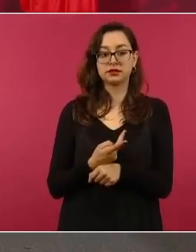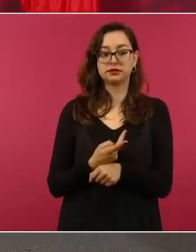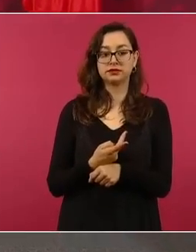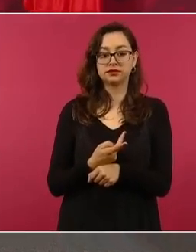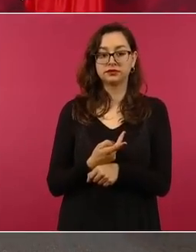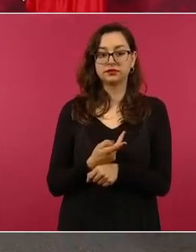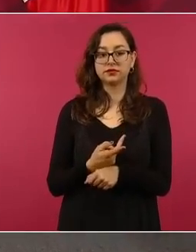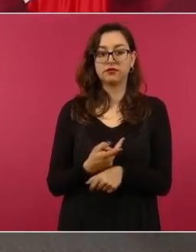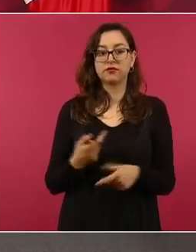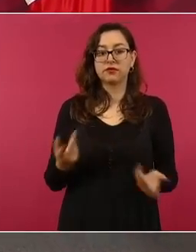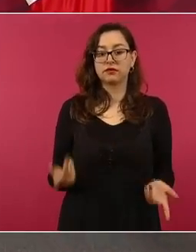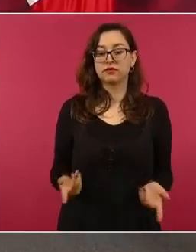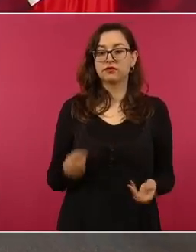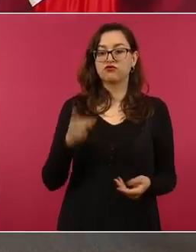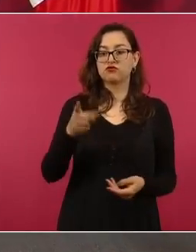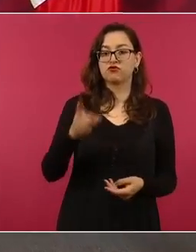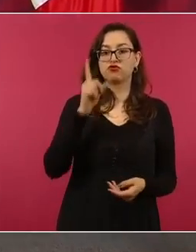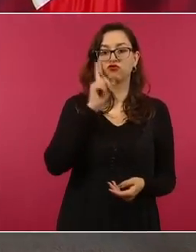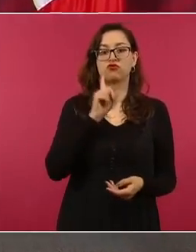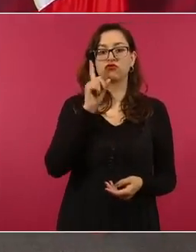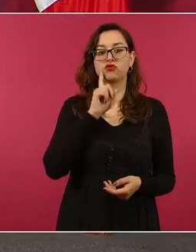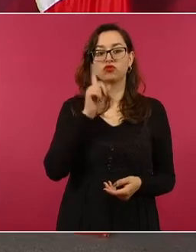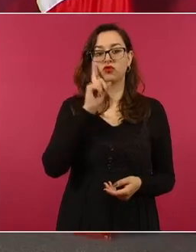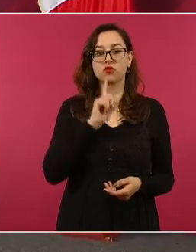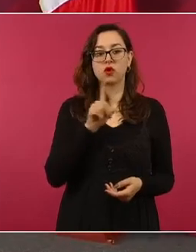a la maestra de Esther